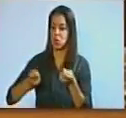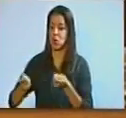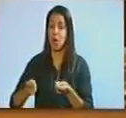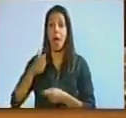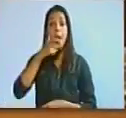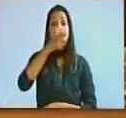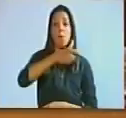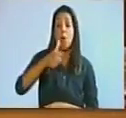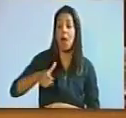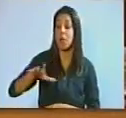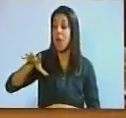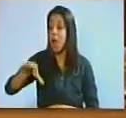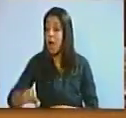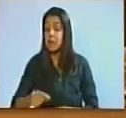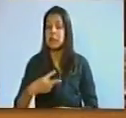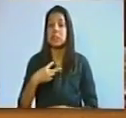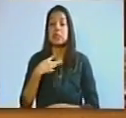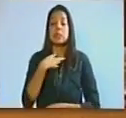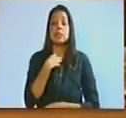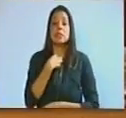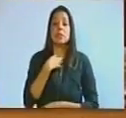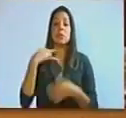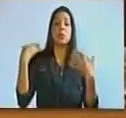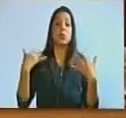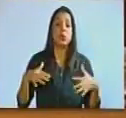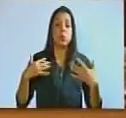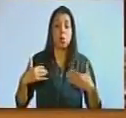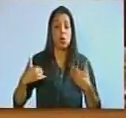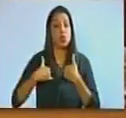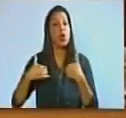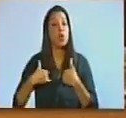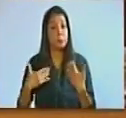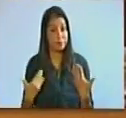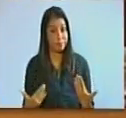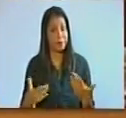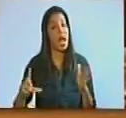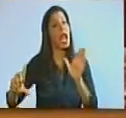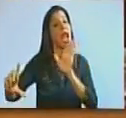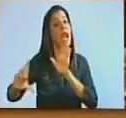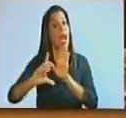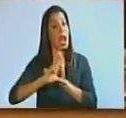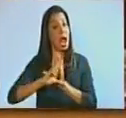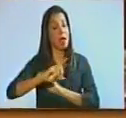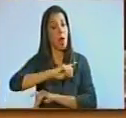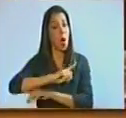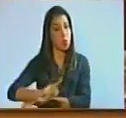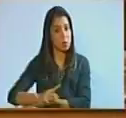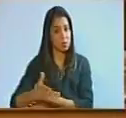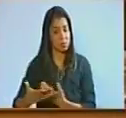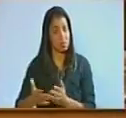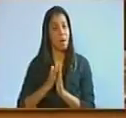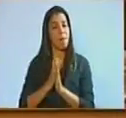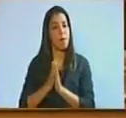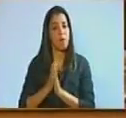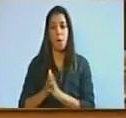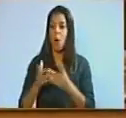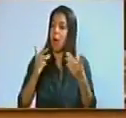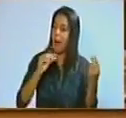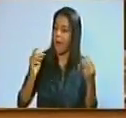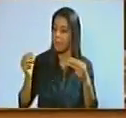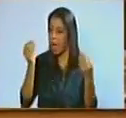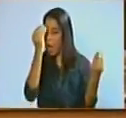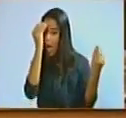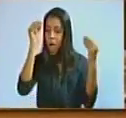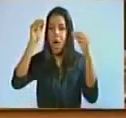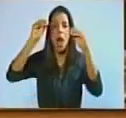pueblo venezolano. Esta es una ley que convoca al entendimiento, que convoca al